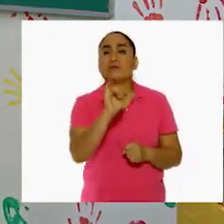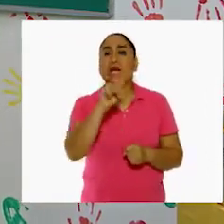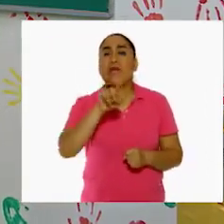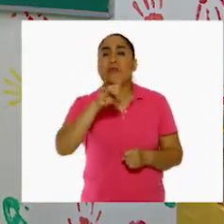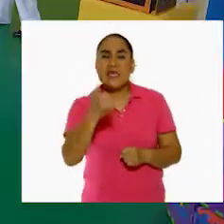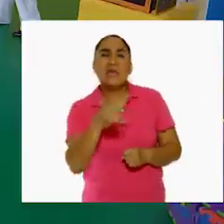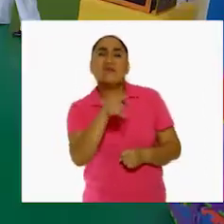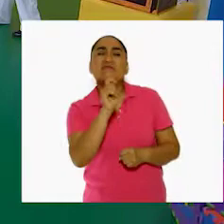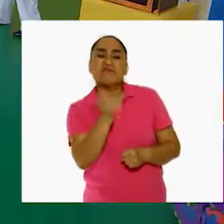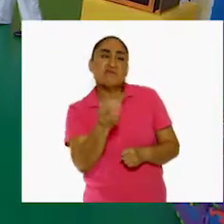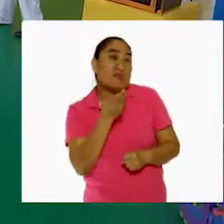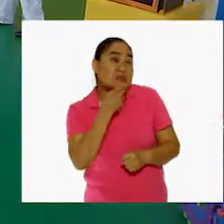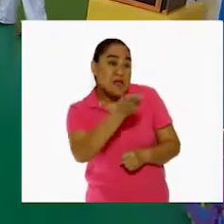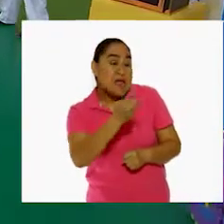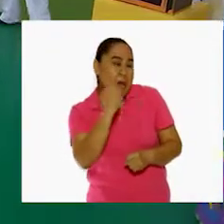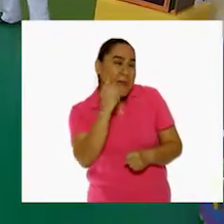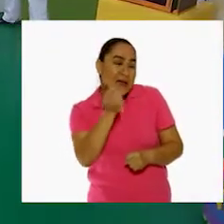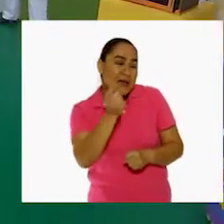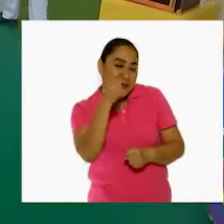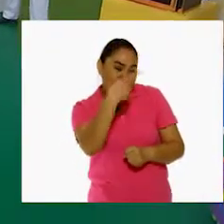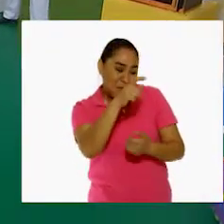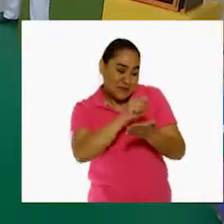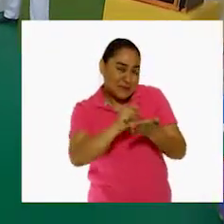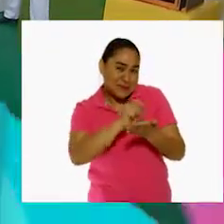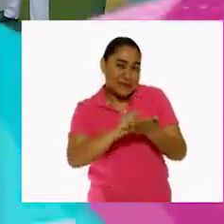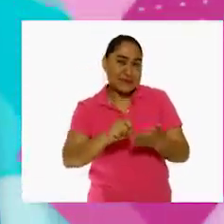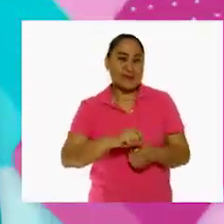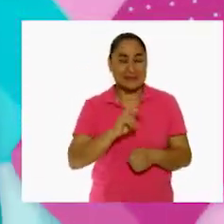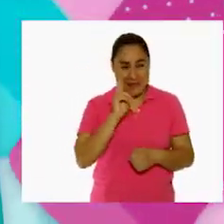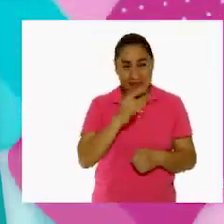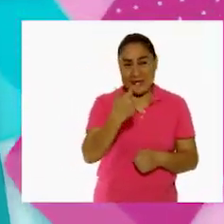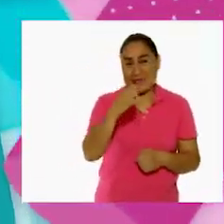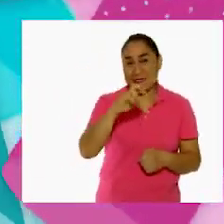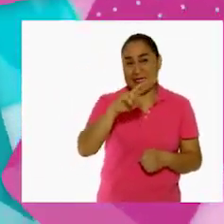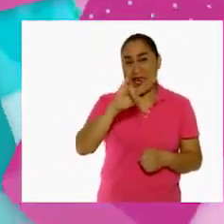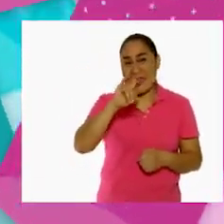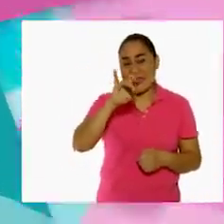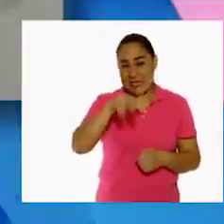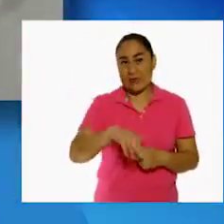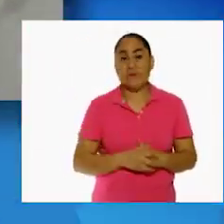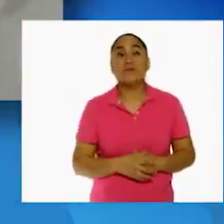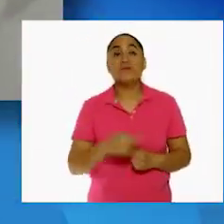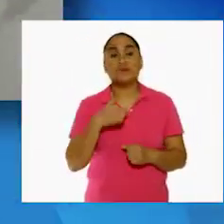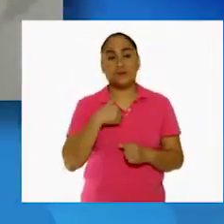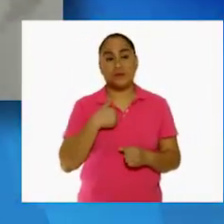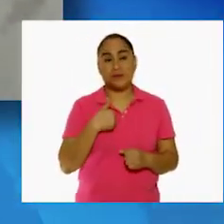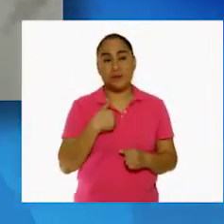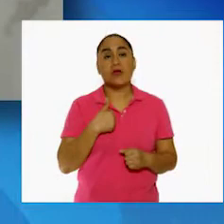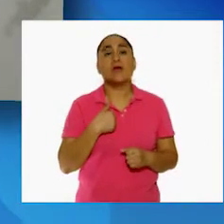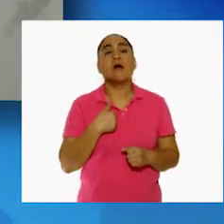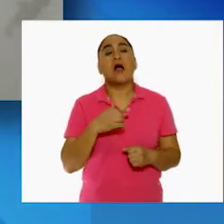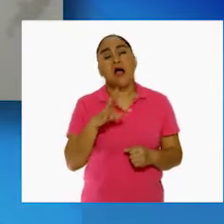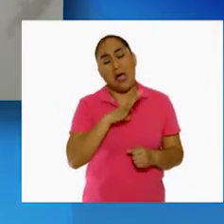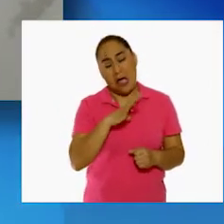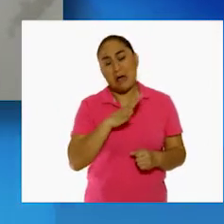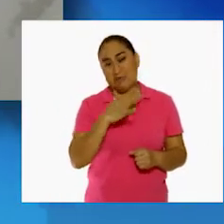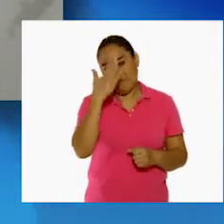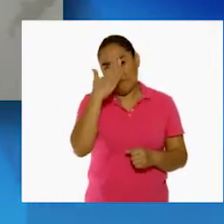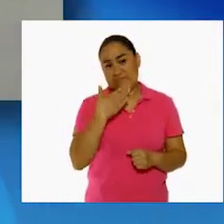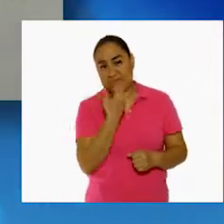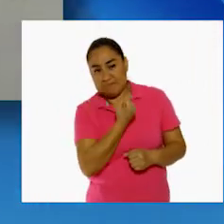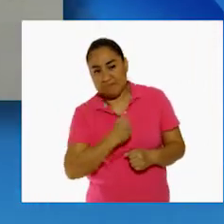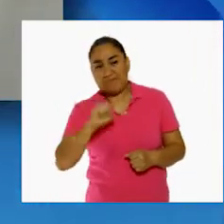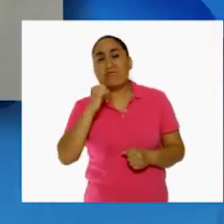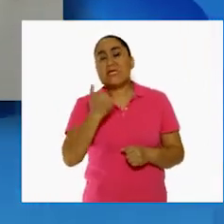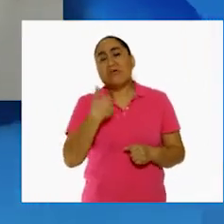Sí, ¿qué sí. nos dice su compañera? Vamos, vamos. Vamos contigo, vamos Geraldine. A ver qué dice Geraldine. Vamos. Soy Geraldine y tengo muchas cualidades y